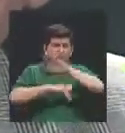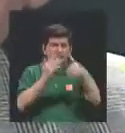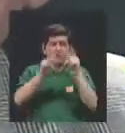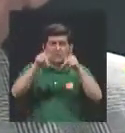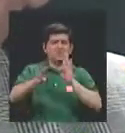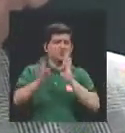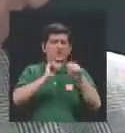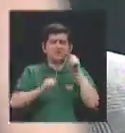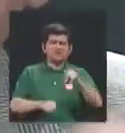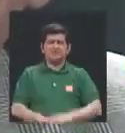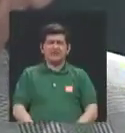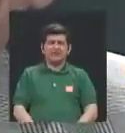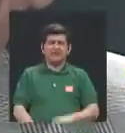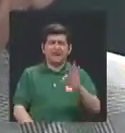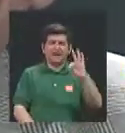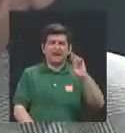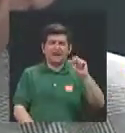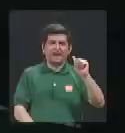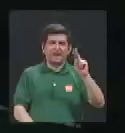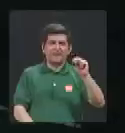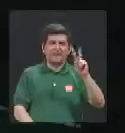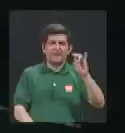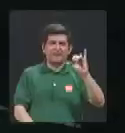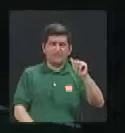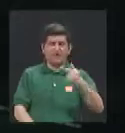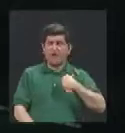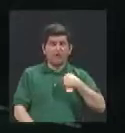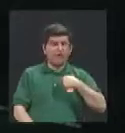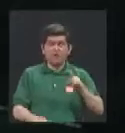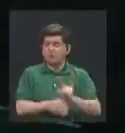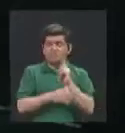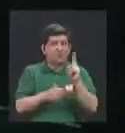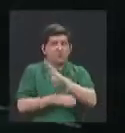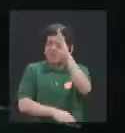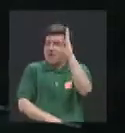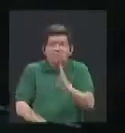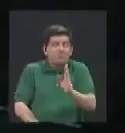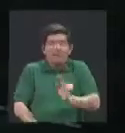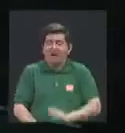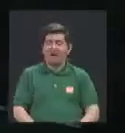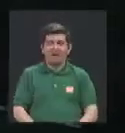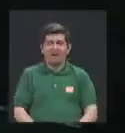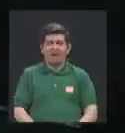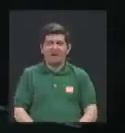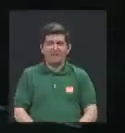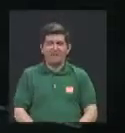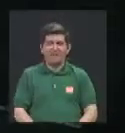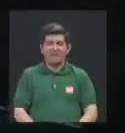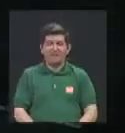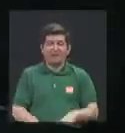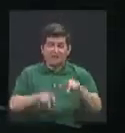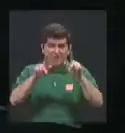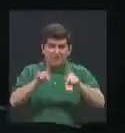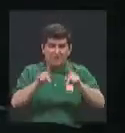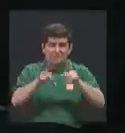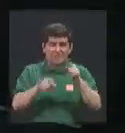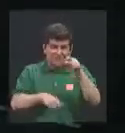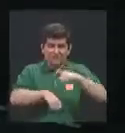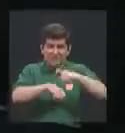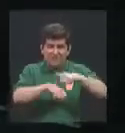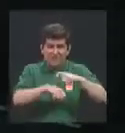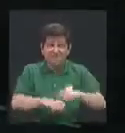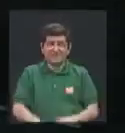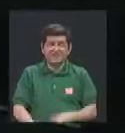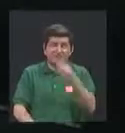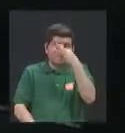duró el tranvía, todas las personas hablaban del tranvía, yo nunca me había podido montar en un tranvía. Bueno, nuestros abuelos se enamoraron en el